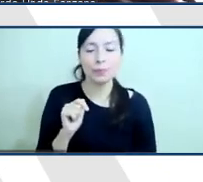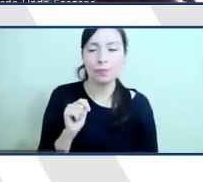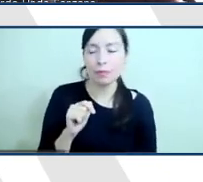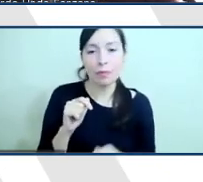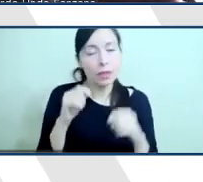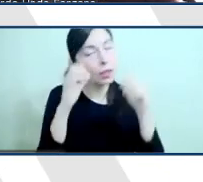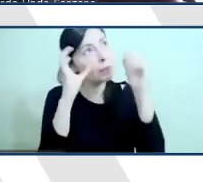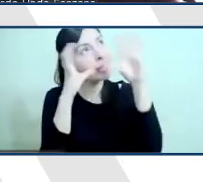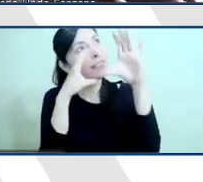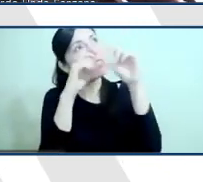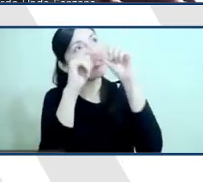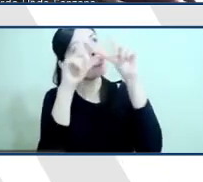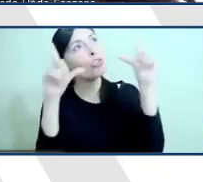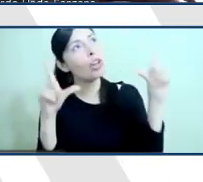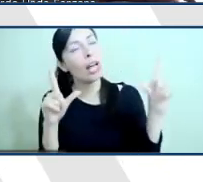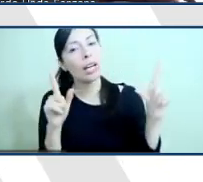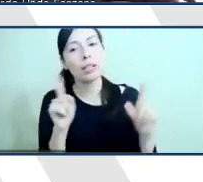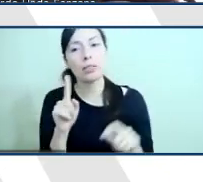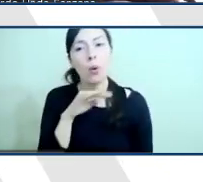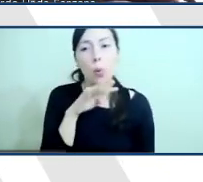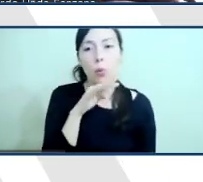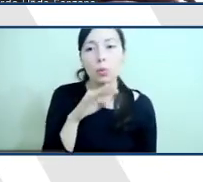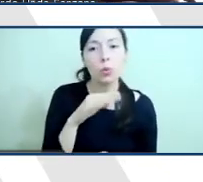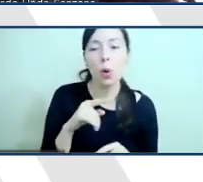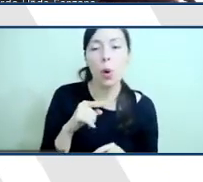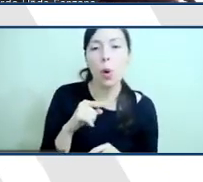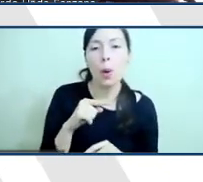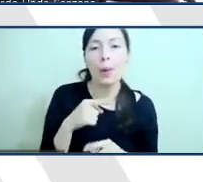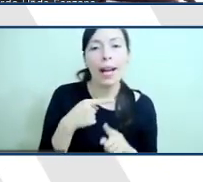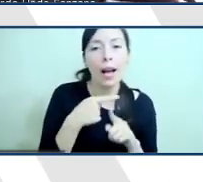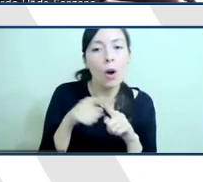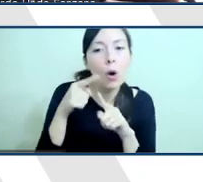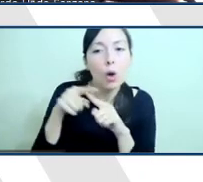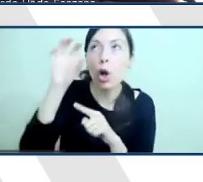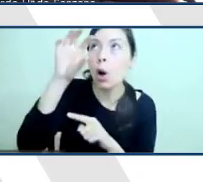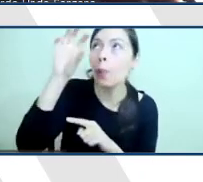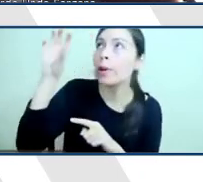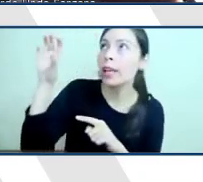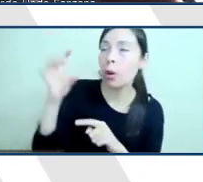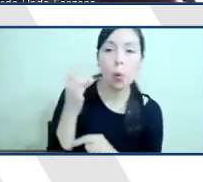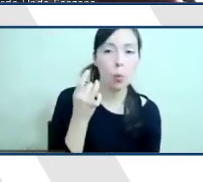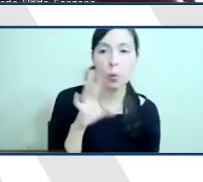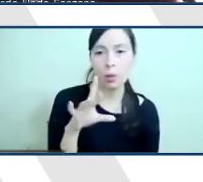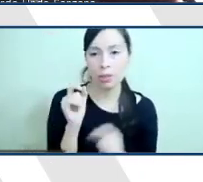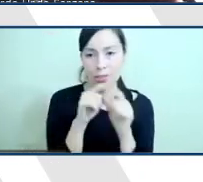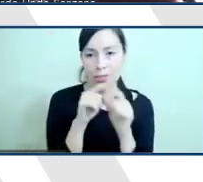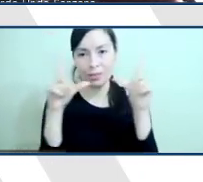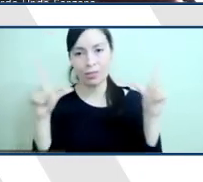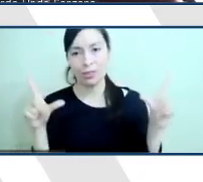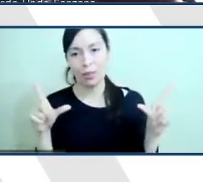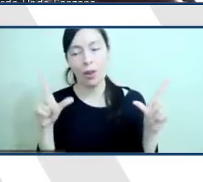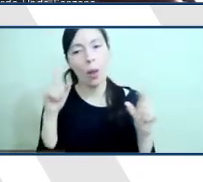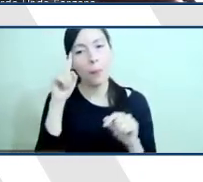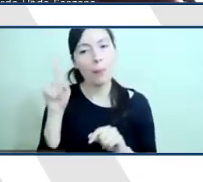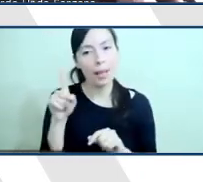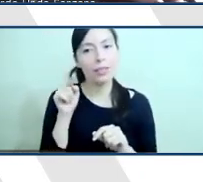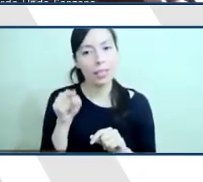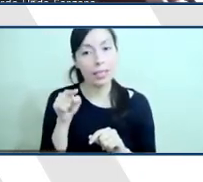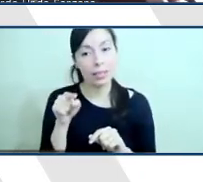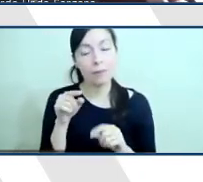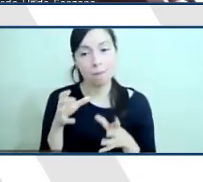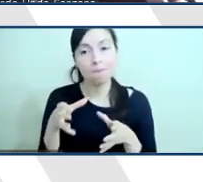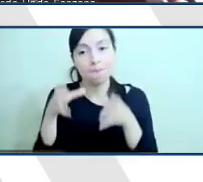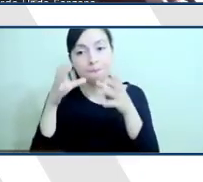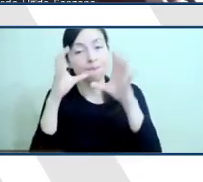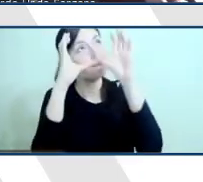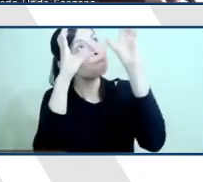observatorio solar que no se usó para observaciones de otros objetos distintos al Sol, pero es de todos modos un observatorio astronómico. Estuvo